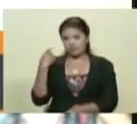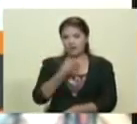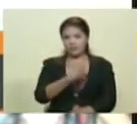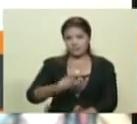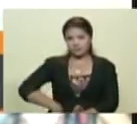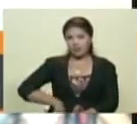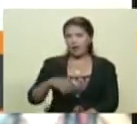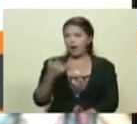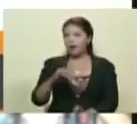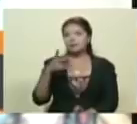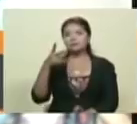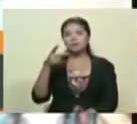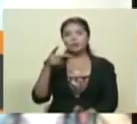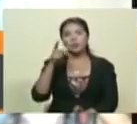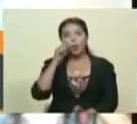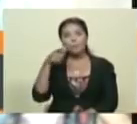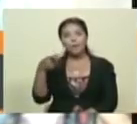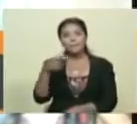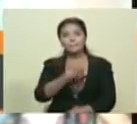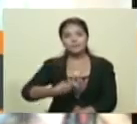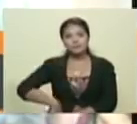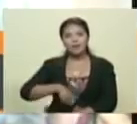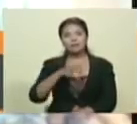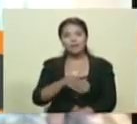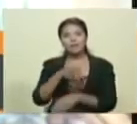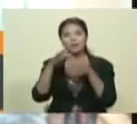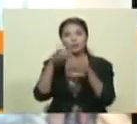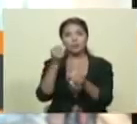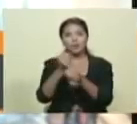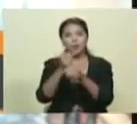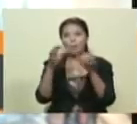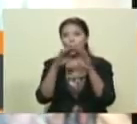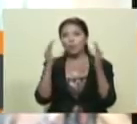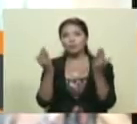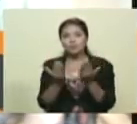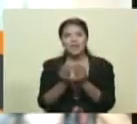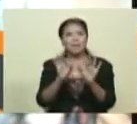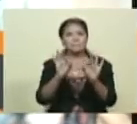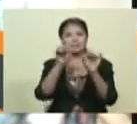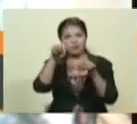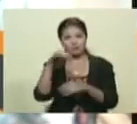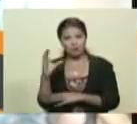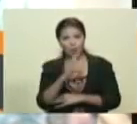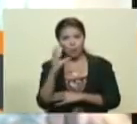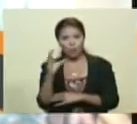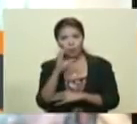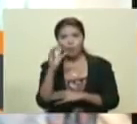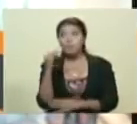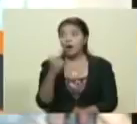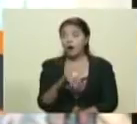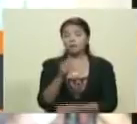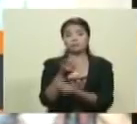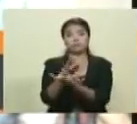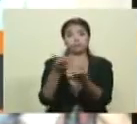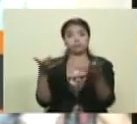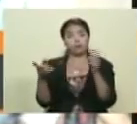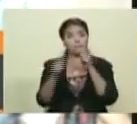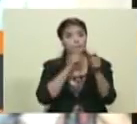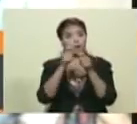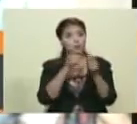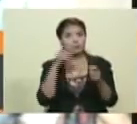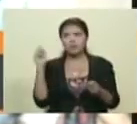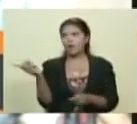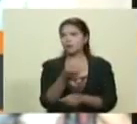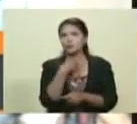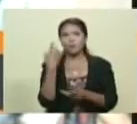a Segundo Mora, que es presidente de la Federación Sindical Mundial, capítulo Colombia. Tenemos un buen número de periodistas. Todos nos